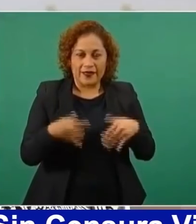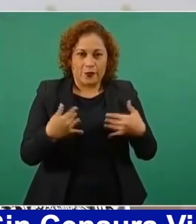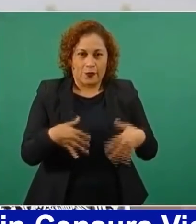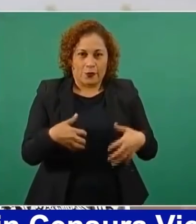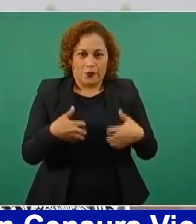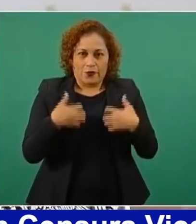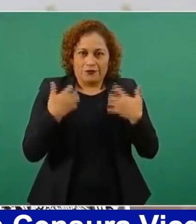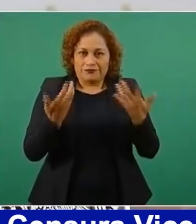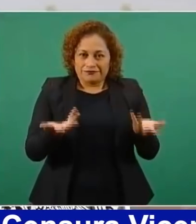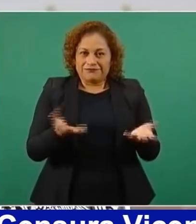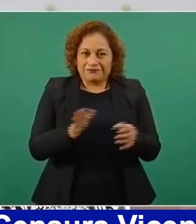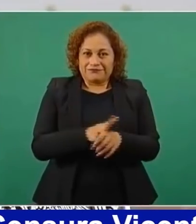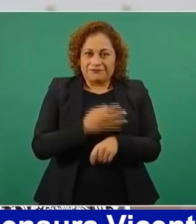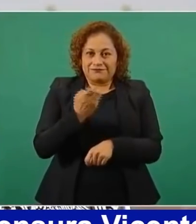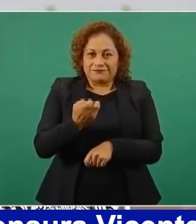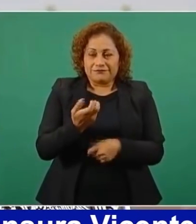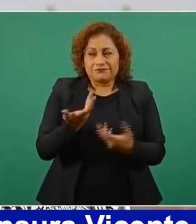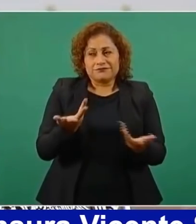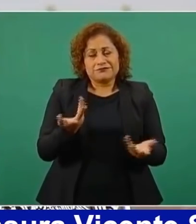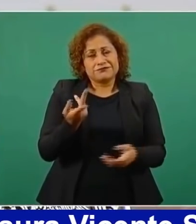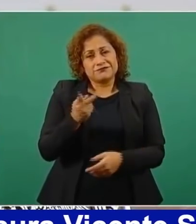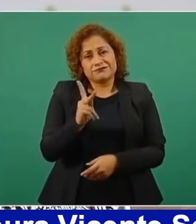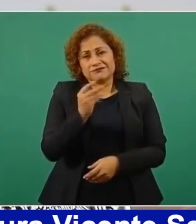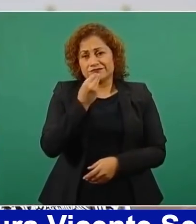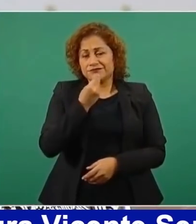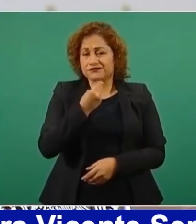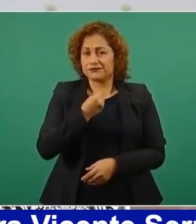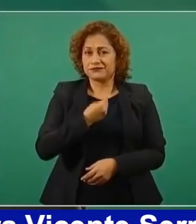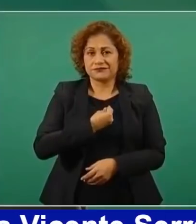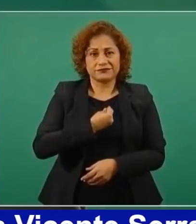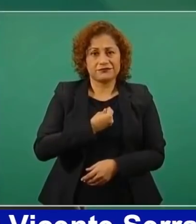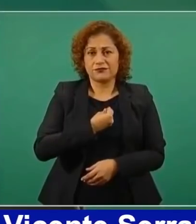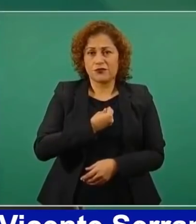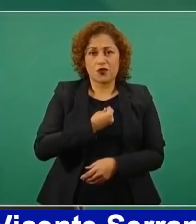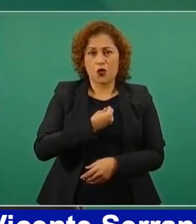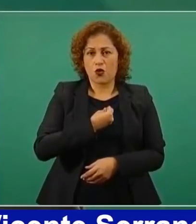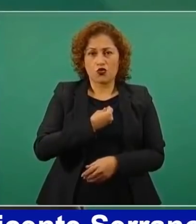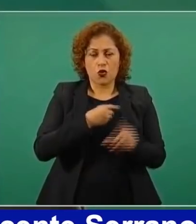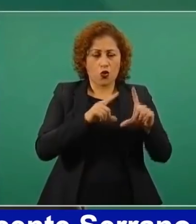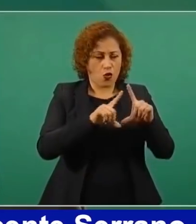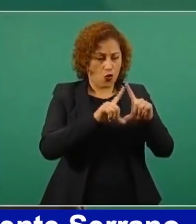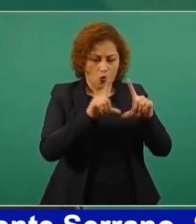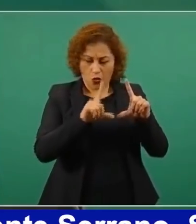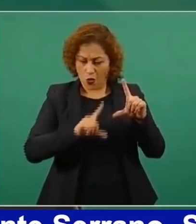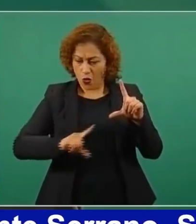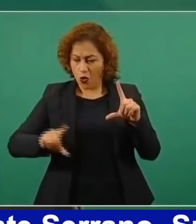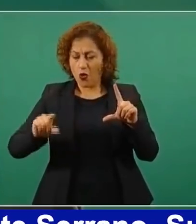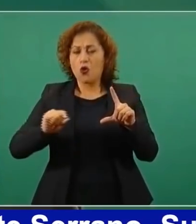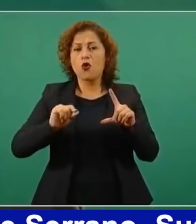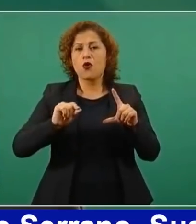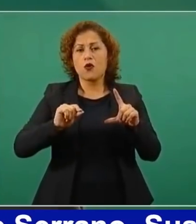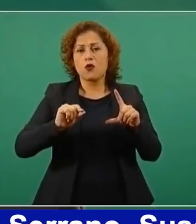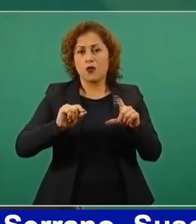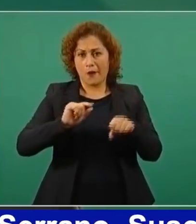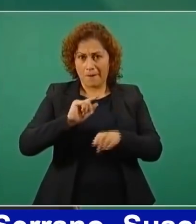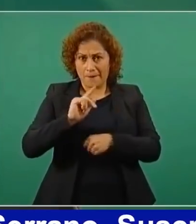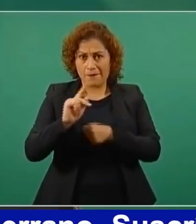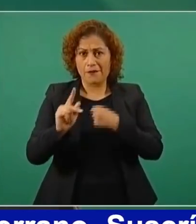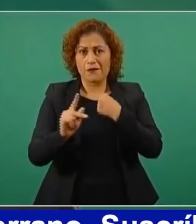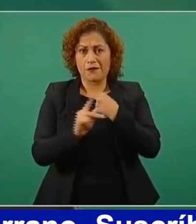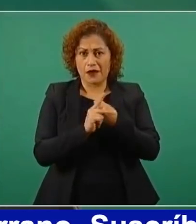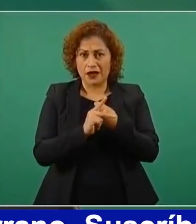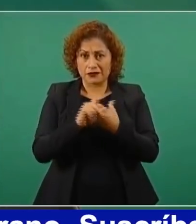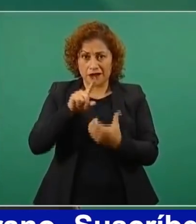no podemos vivir en un país donde impere, reine la corrupción.